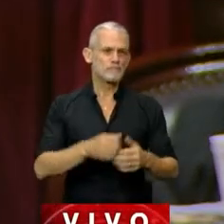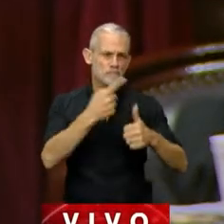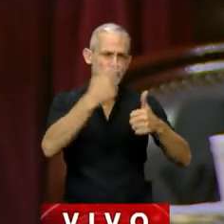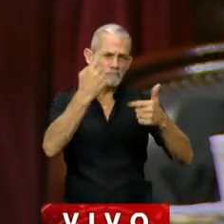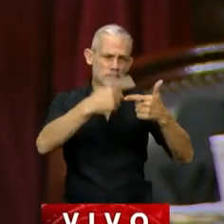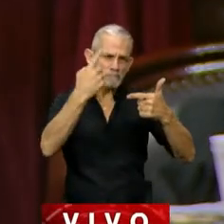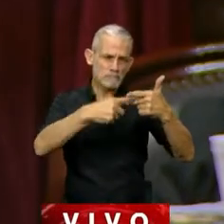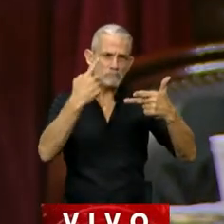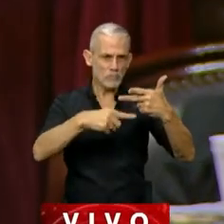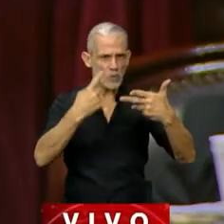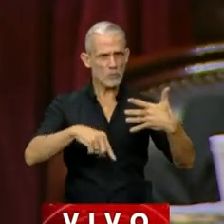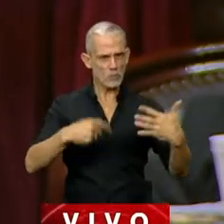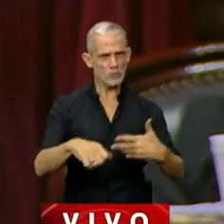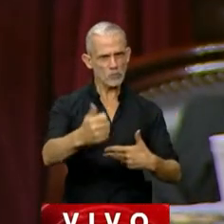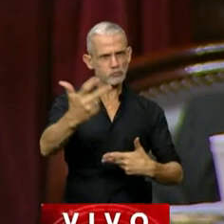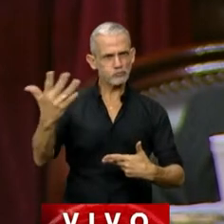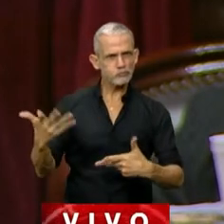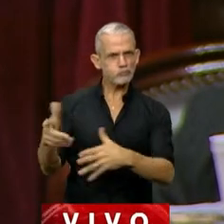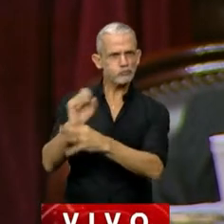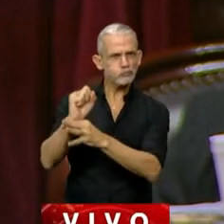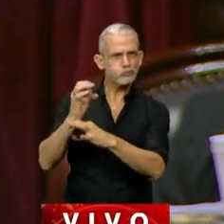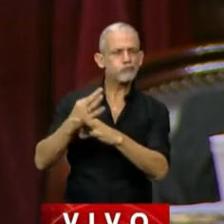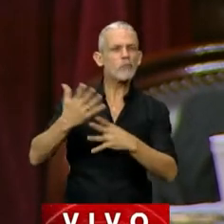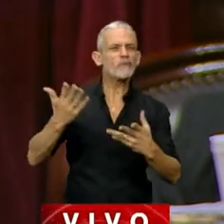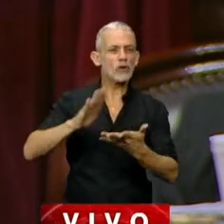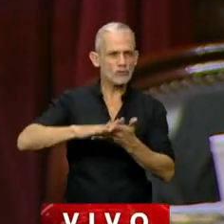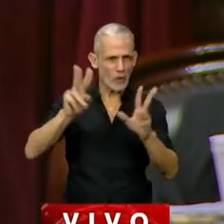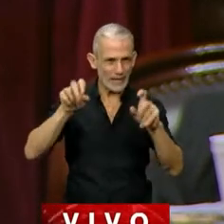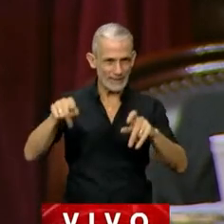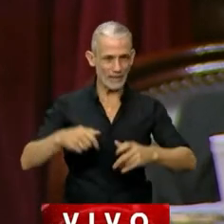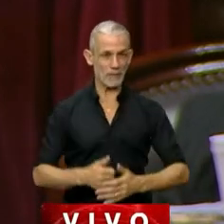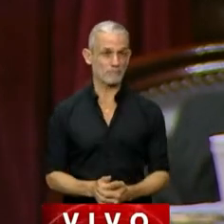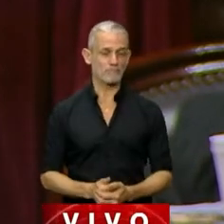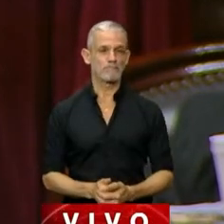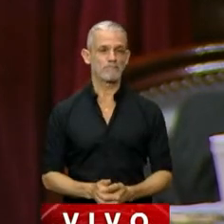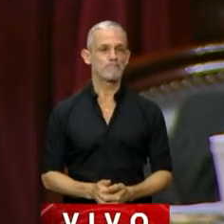decir, un amplio abanico de expertos en la materia.